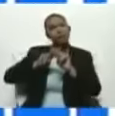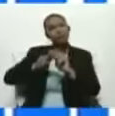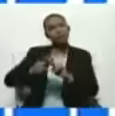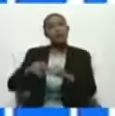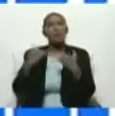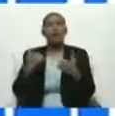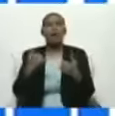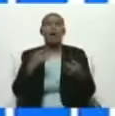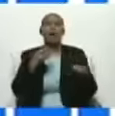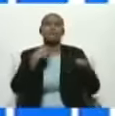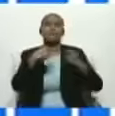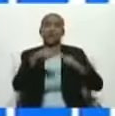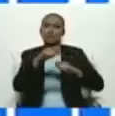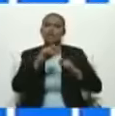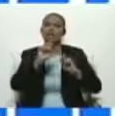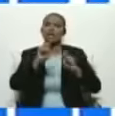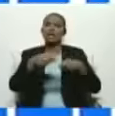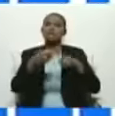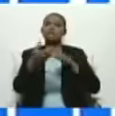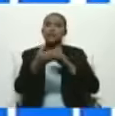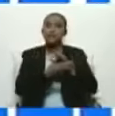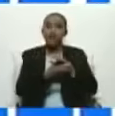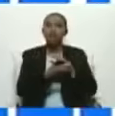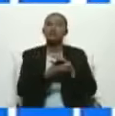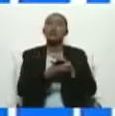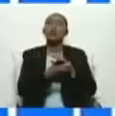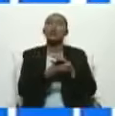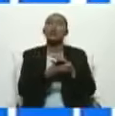los llevaban en sus carros, y se llama Urbe Chus.